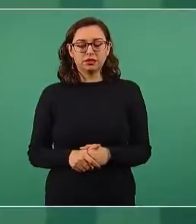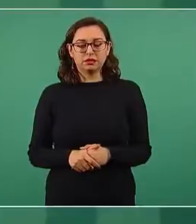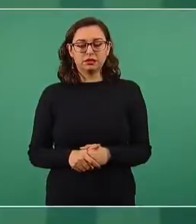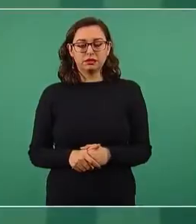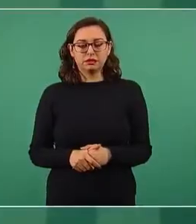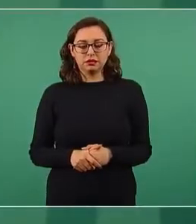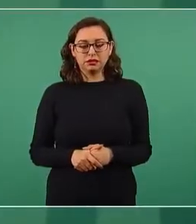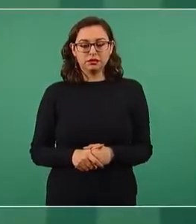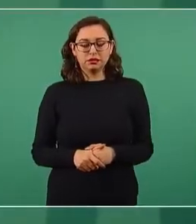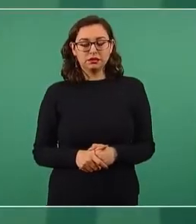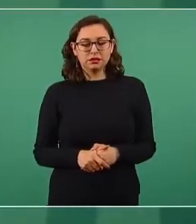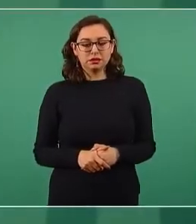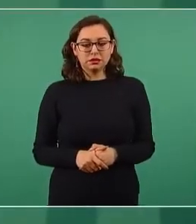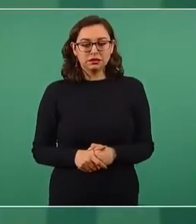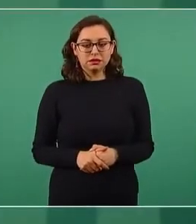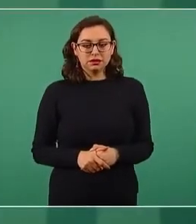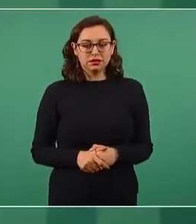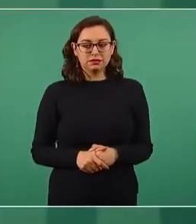yo te diría que